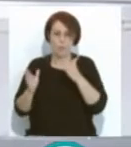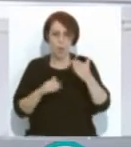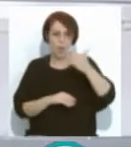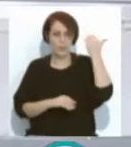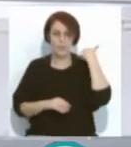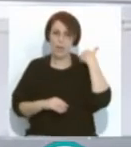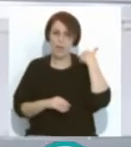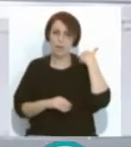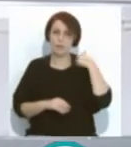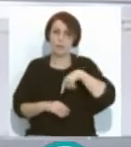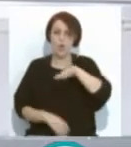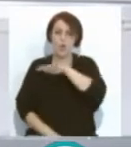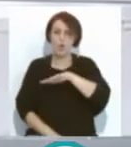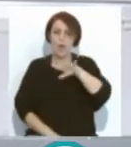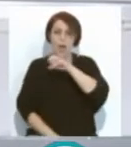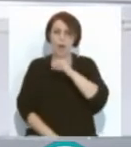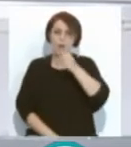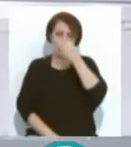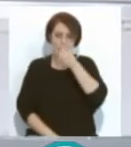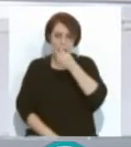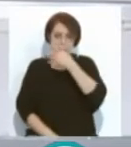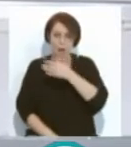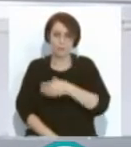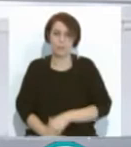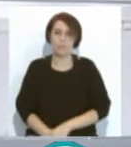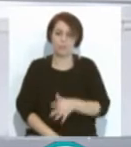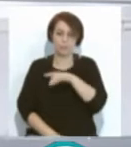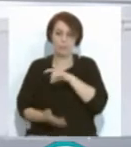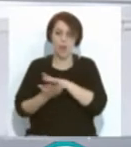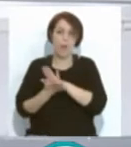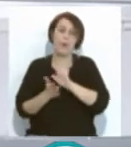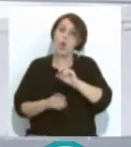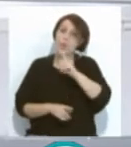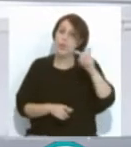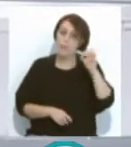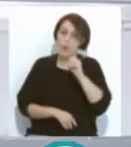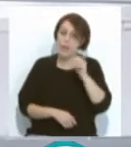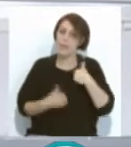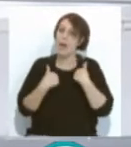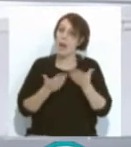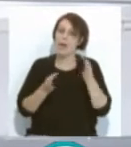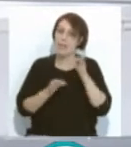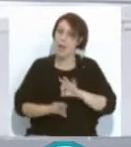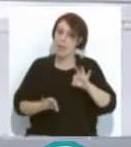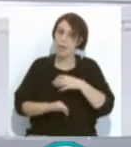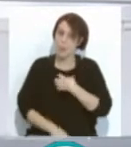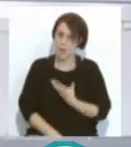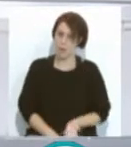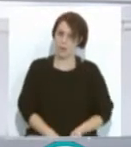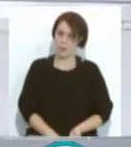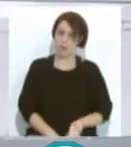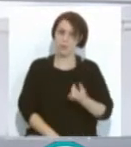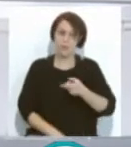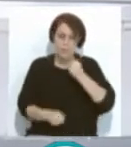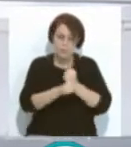allá en la Rosaleda. Pero tiene que estar al 100%. No puede regalar nada. Entonces, él se emplea a fondo